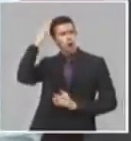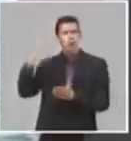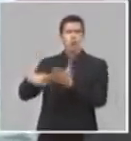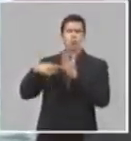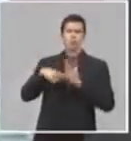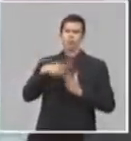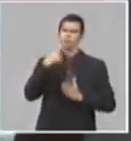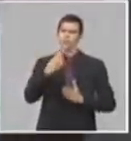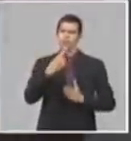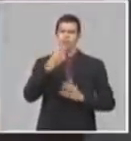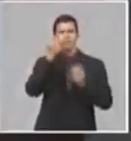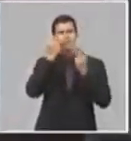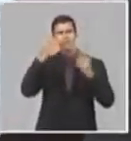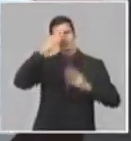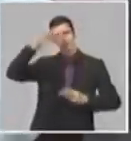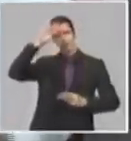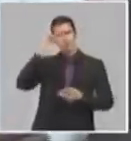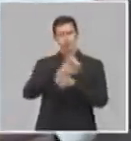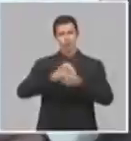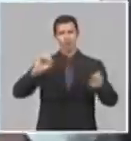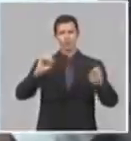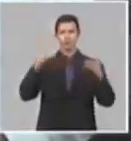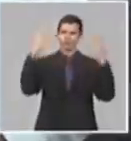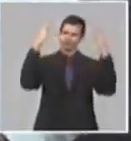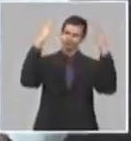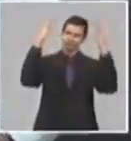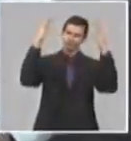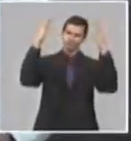¡viva Cuba Libre!